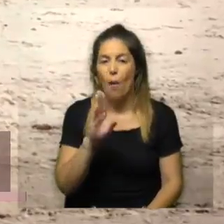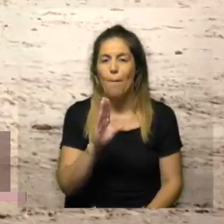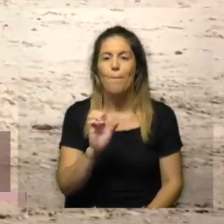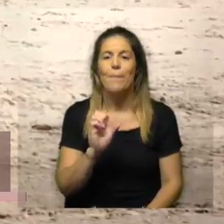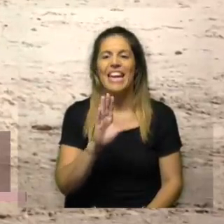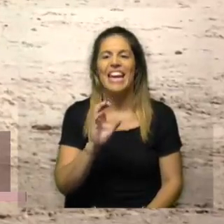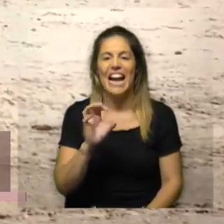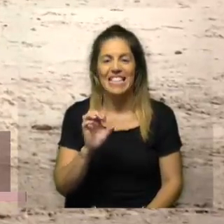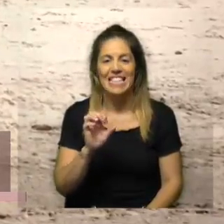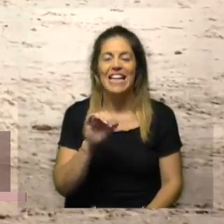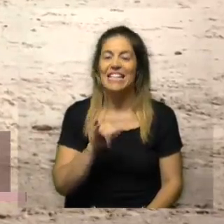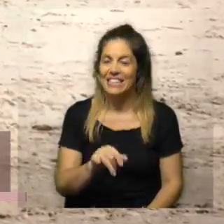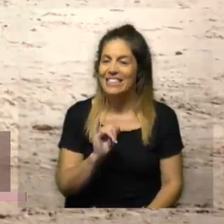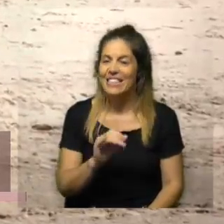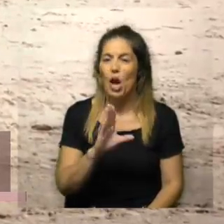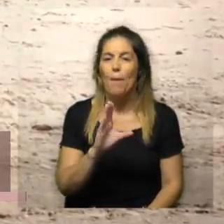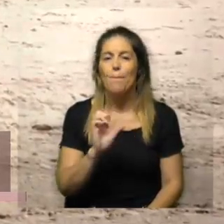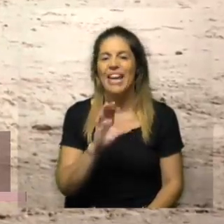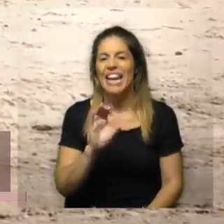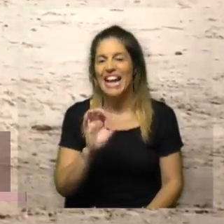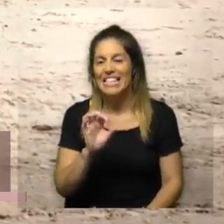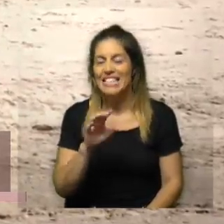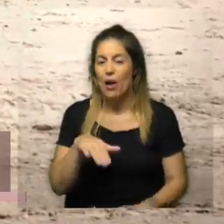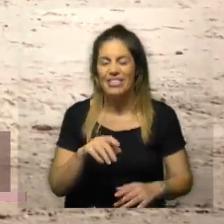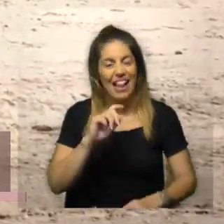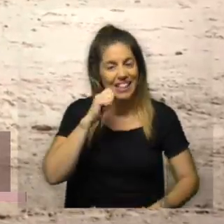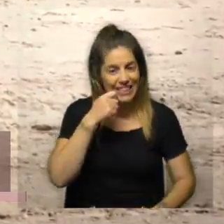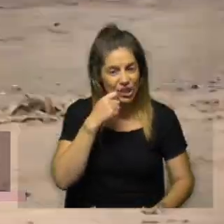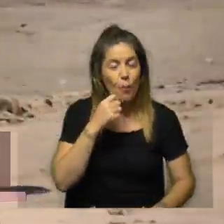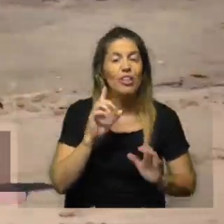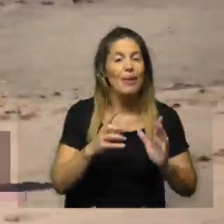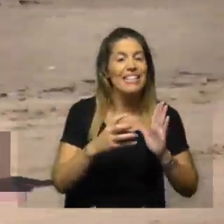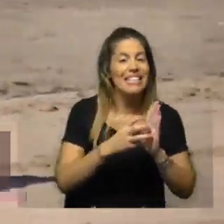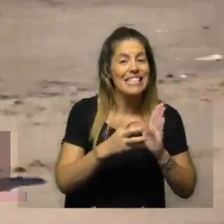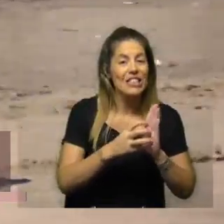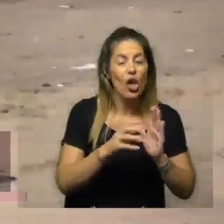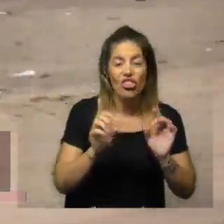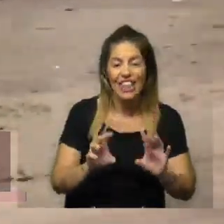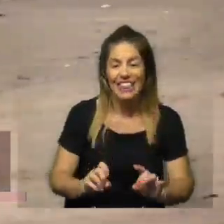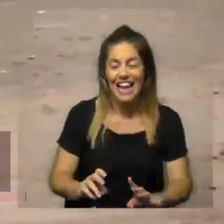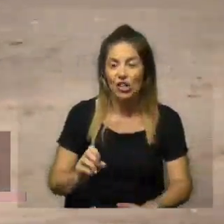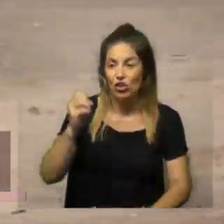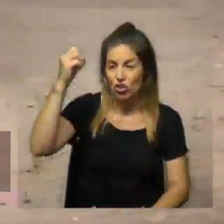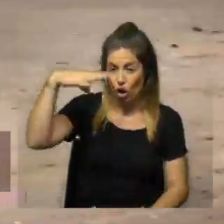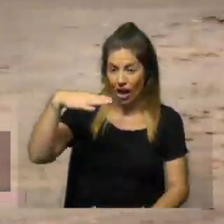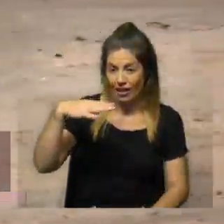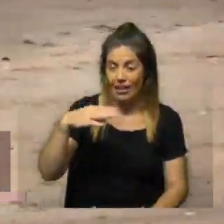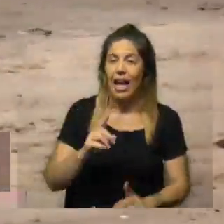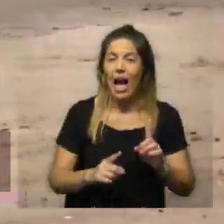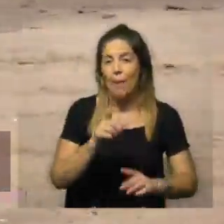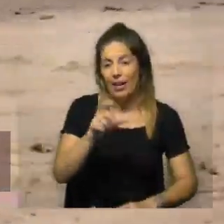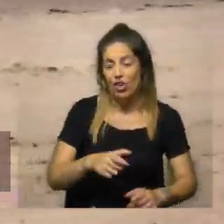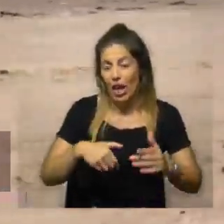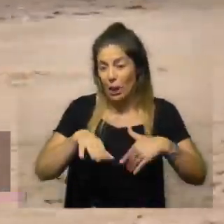Sí, porque la peca es signo, que a veces es como lindo, nos gusta, es signo de daño solar. Hay que tomar precauciones. Hay gente que tiene más pecas que otras,